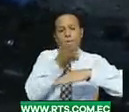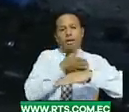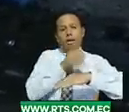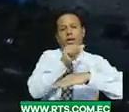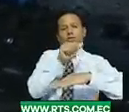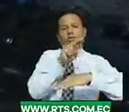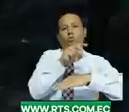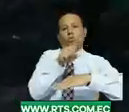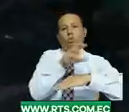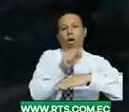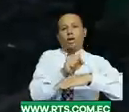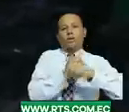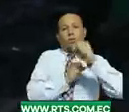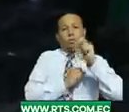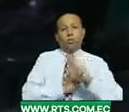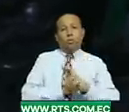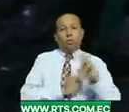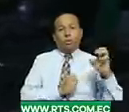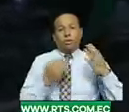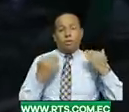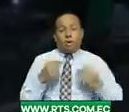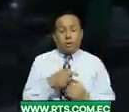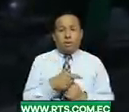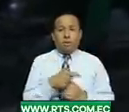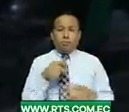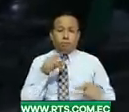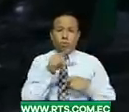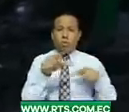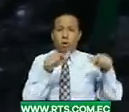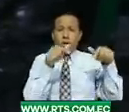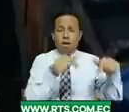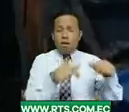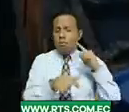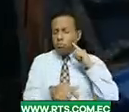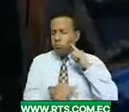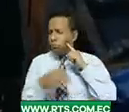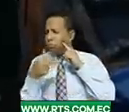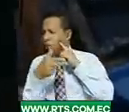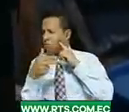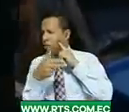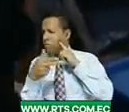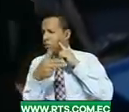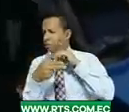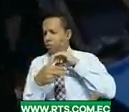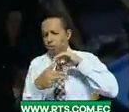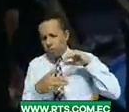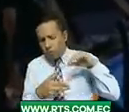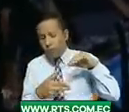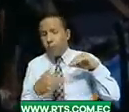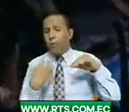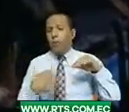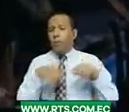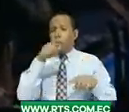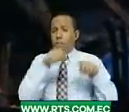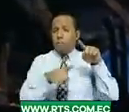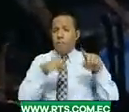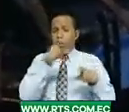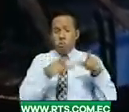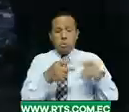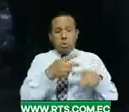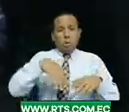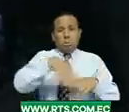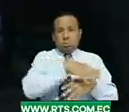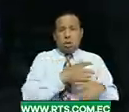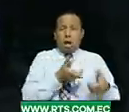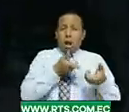varias detonaciones. Algunas personas se encontraban libando en la zona cuando desconocidos llegaron, aparentemente con armas